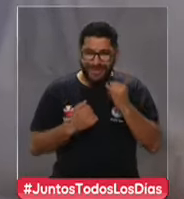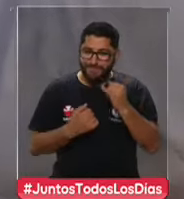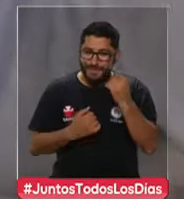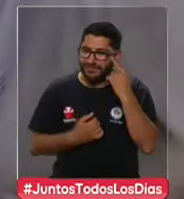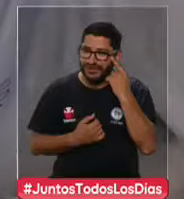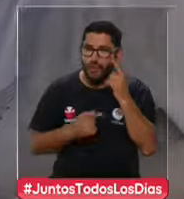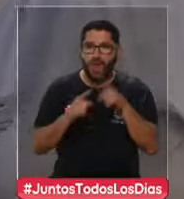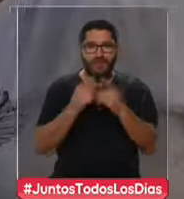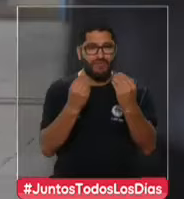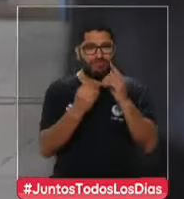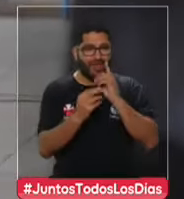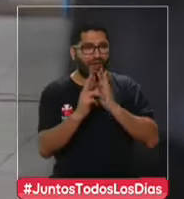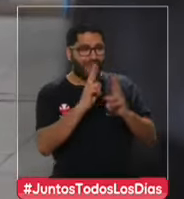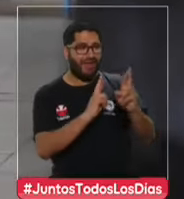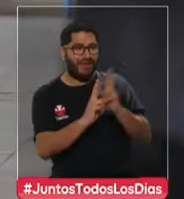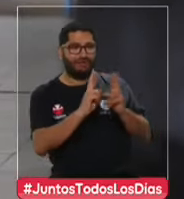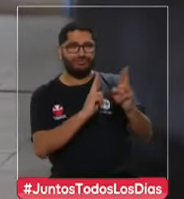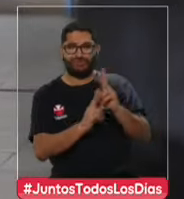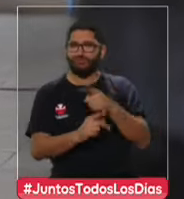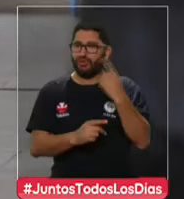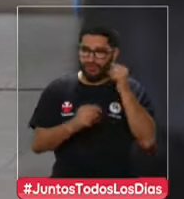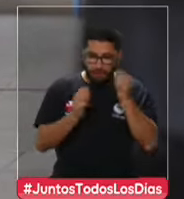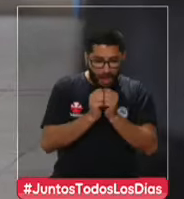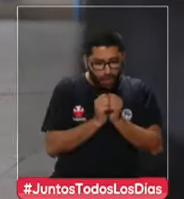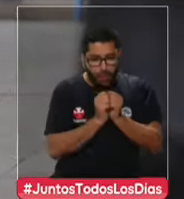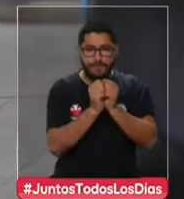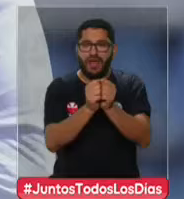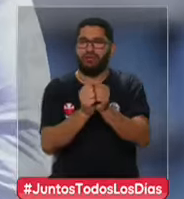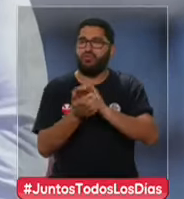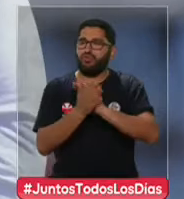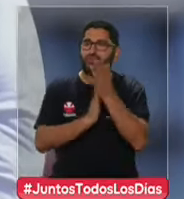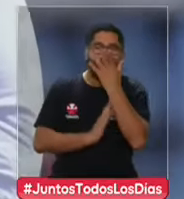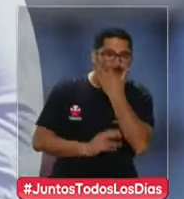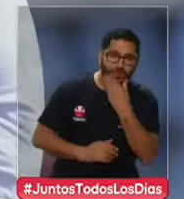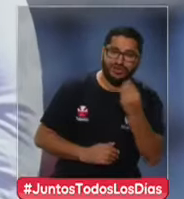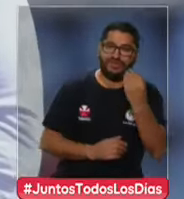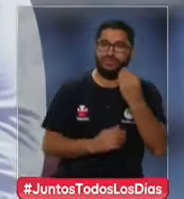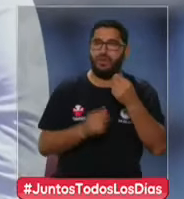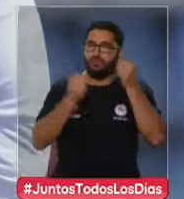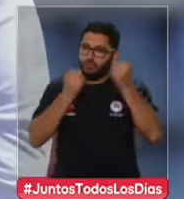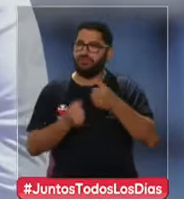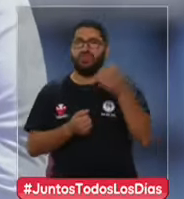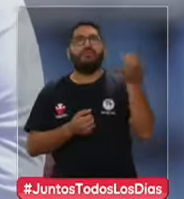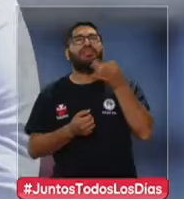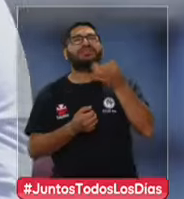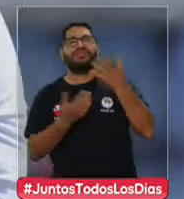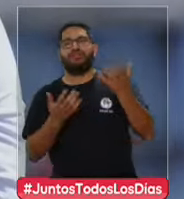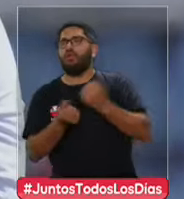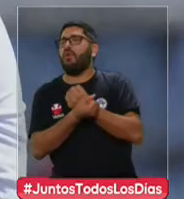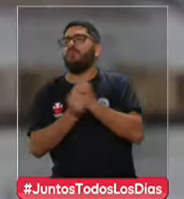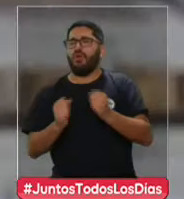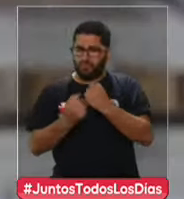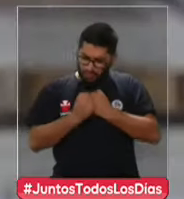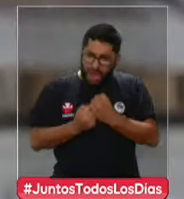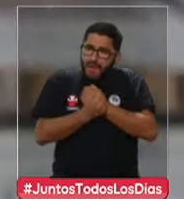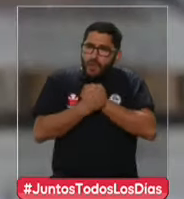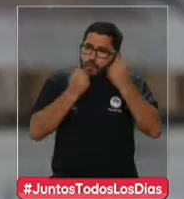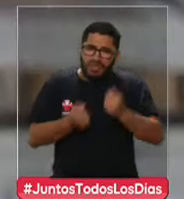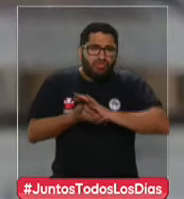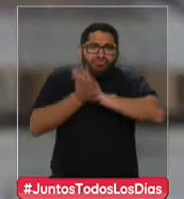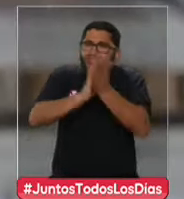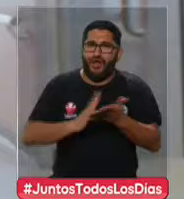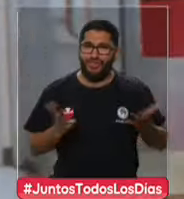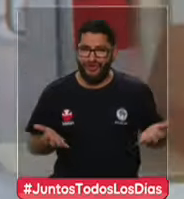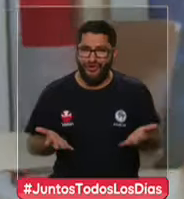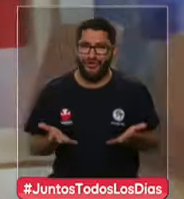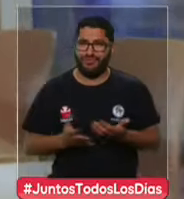relación. Somos muy cómplices los dos. Eso es lo más lindo de todo, oiga, porque cuando dicen que el amor puede todo, es